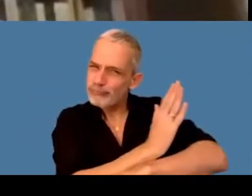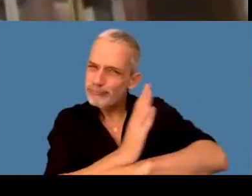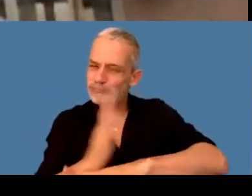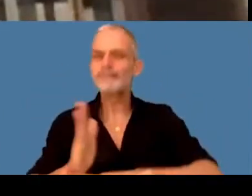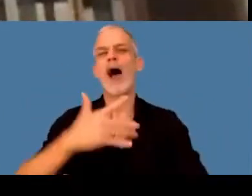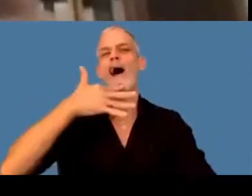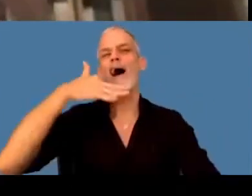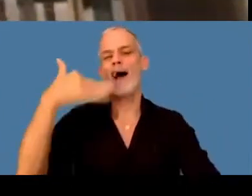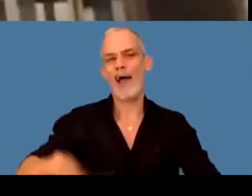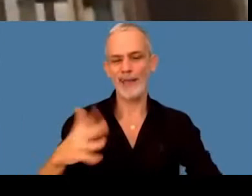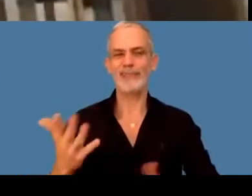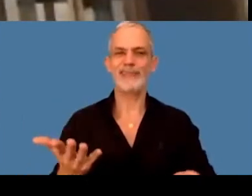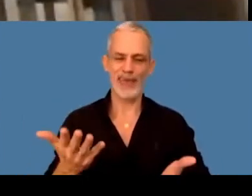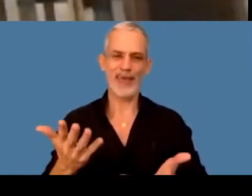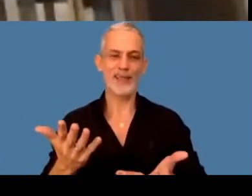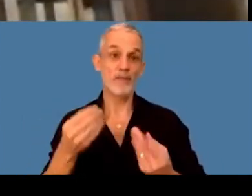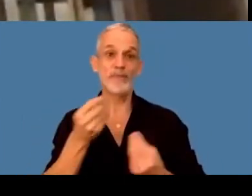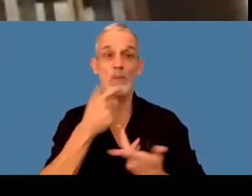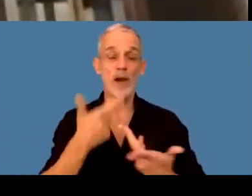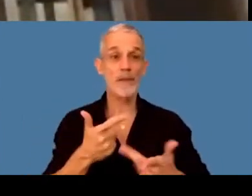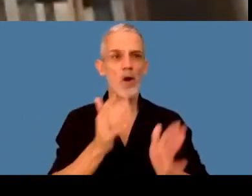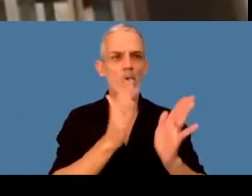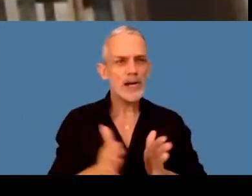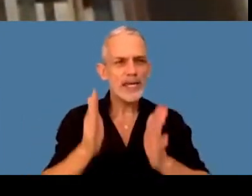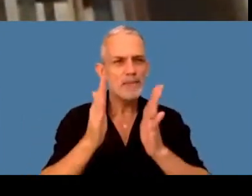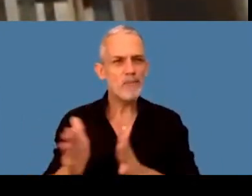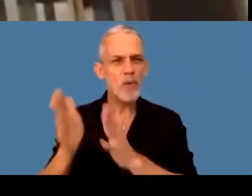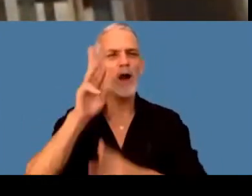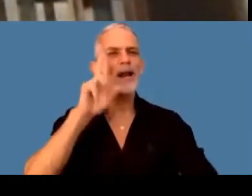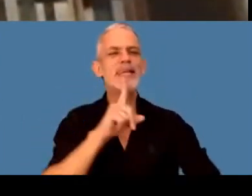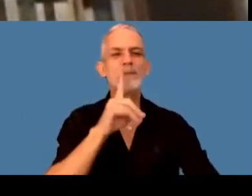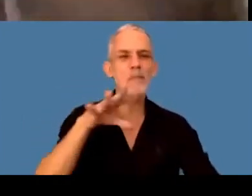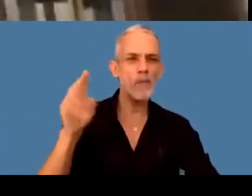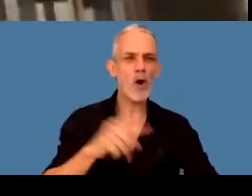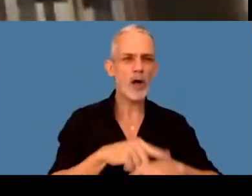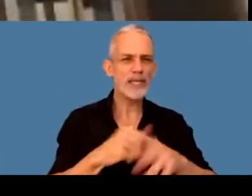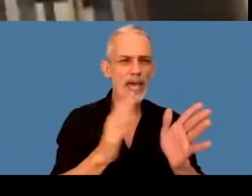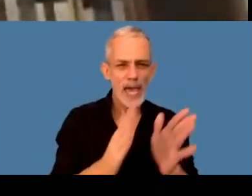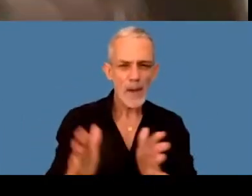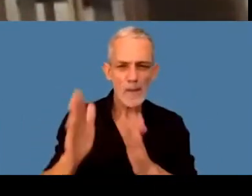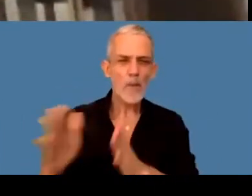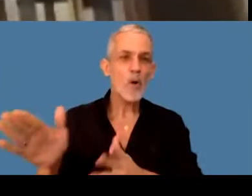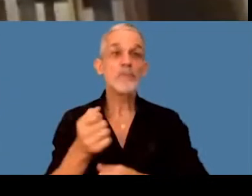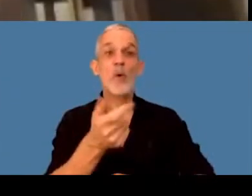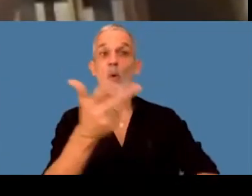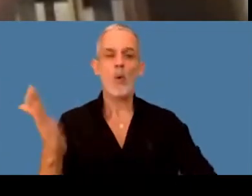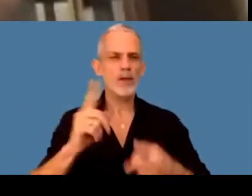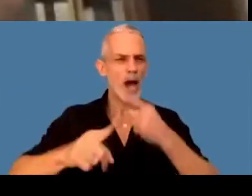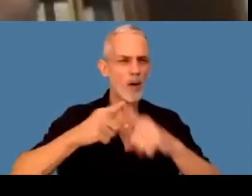Entonces, cuando uno habla, por ejemplo, del ritmo negocial, ahí va a tener factores más estadísticos como la cantidad de